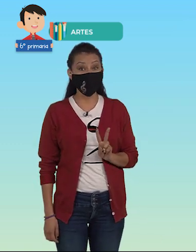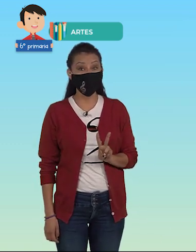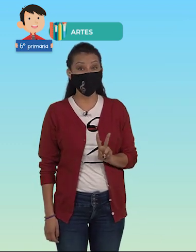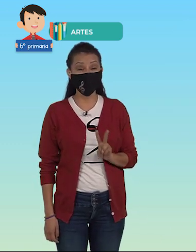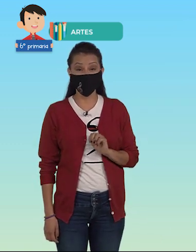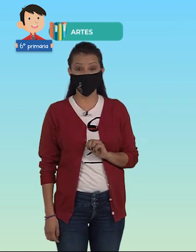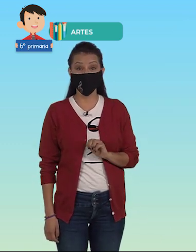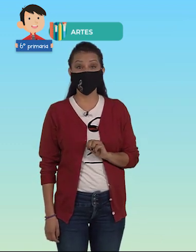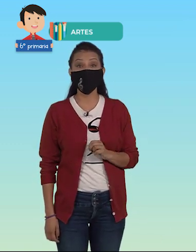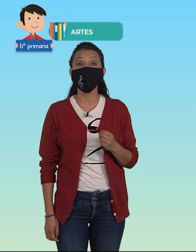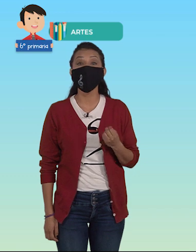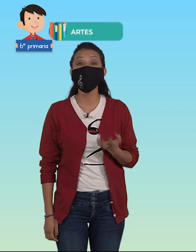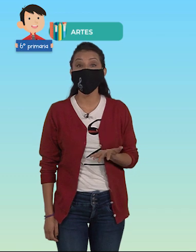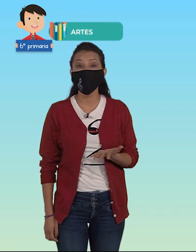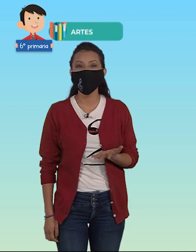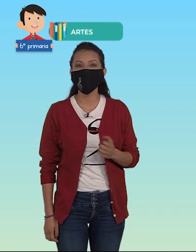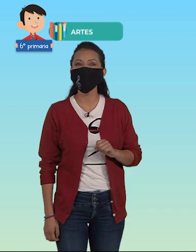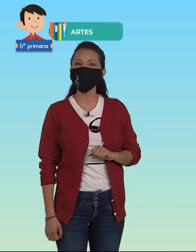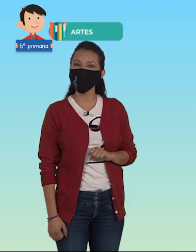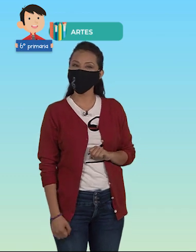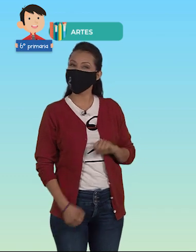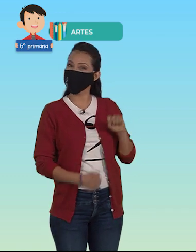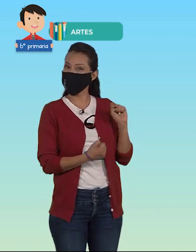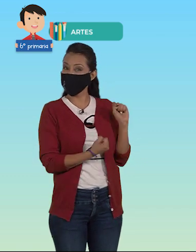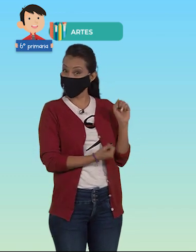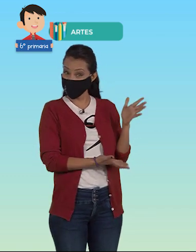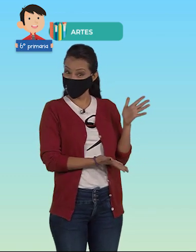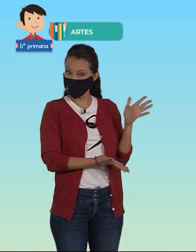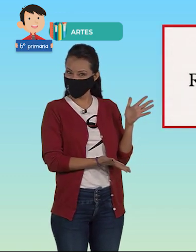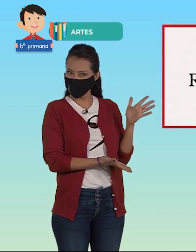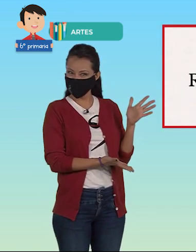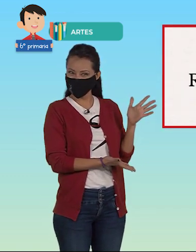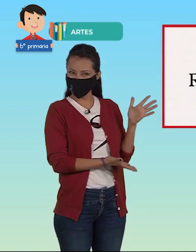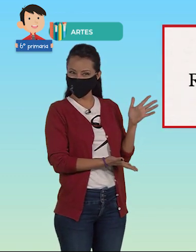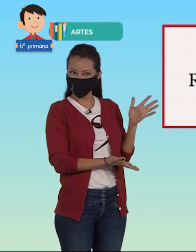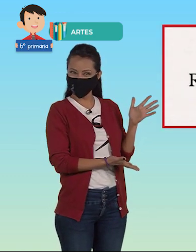tiene dos pulsos se llama blanca y se escribe así.